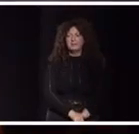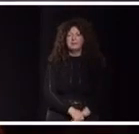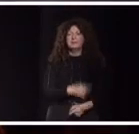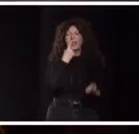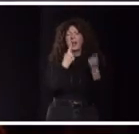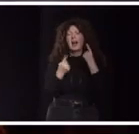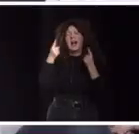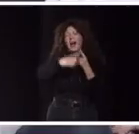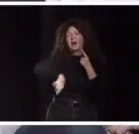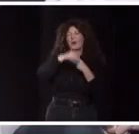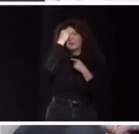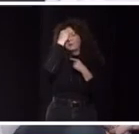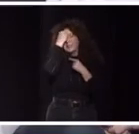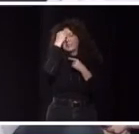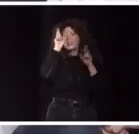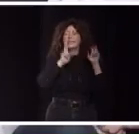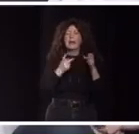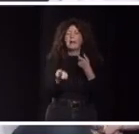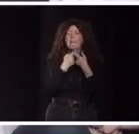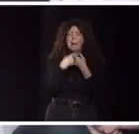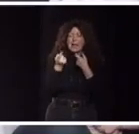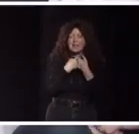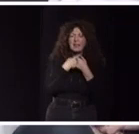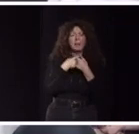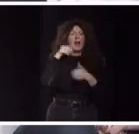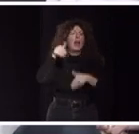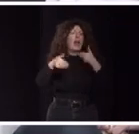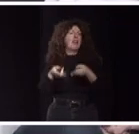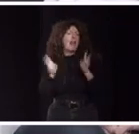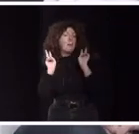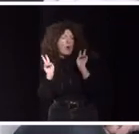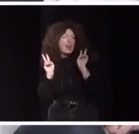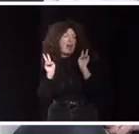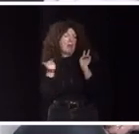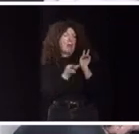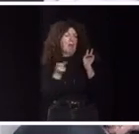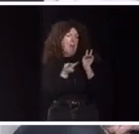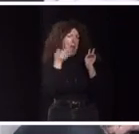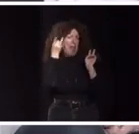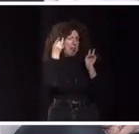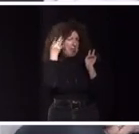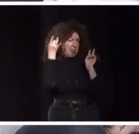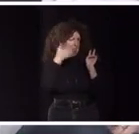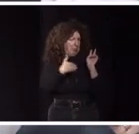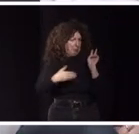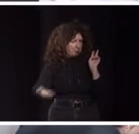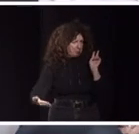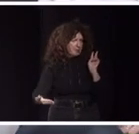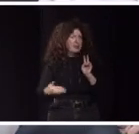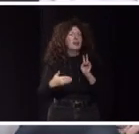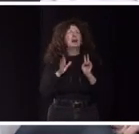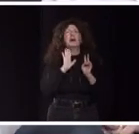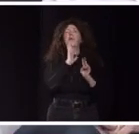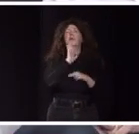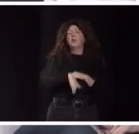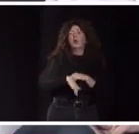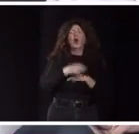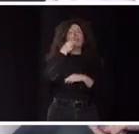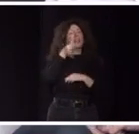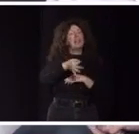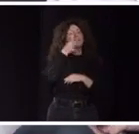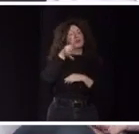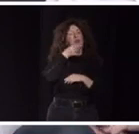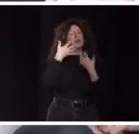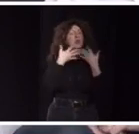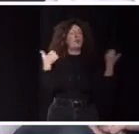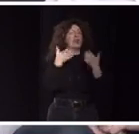Algunos piensan que la participación y la democracia son palabras vacías, palabras que quedan muy bien en un discurso,